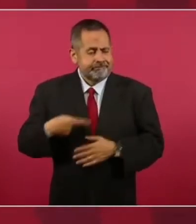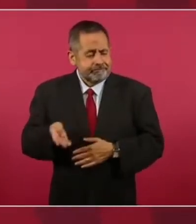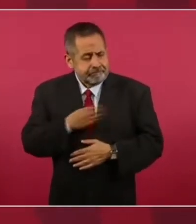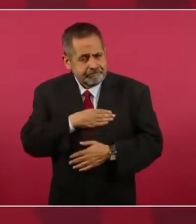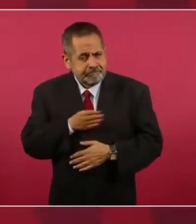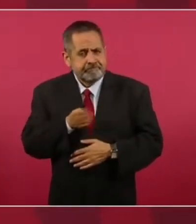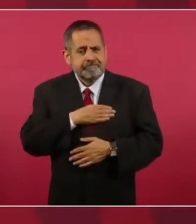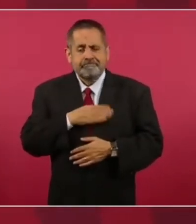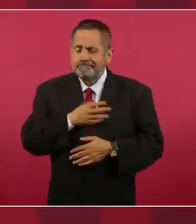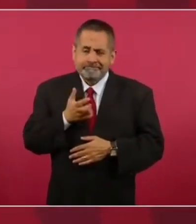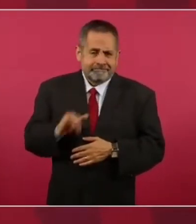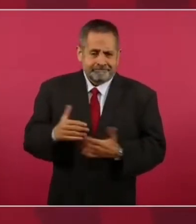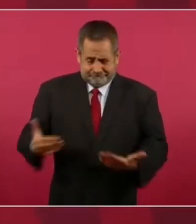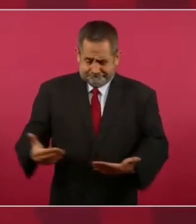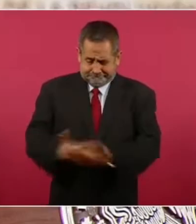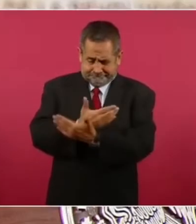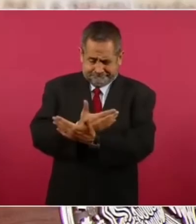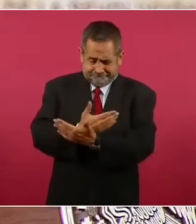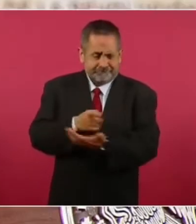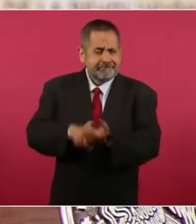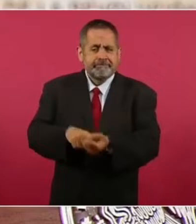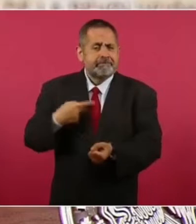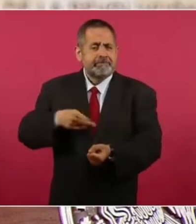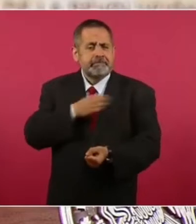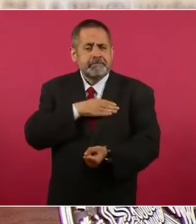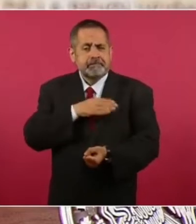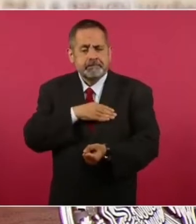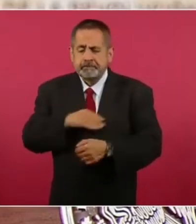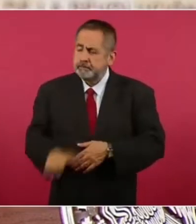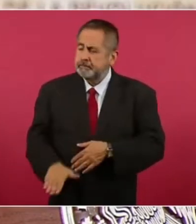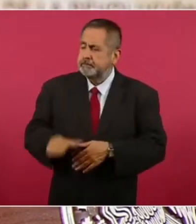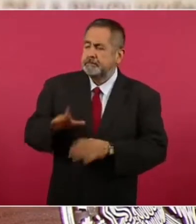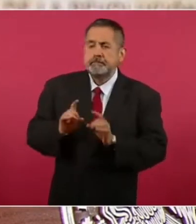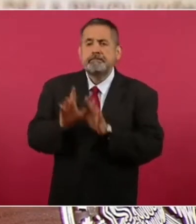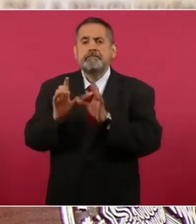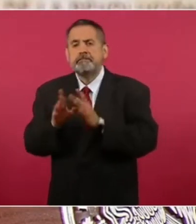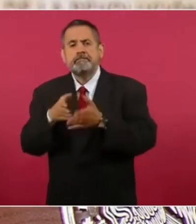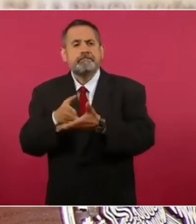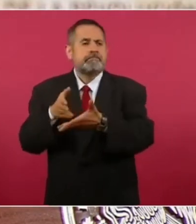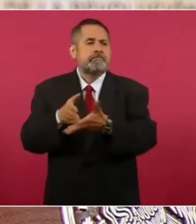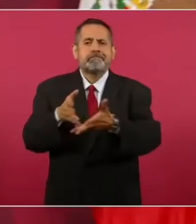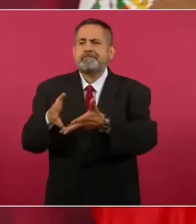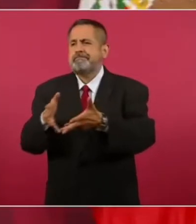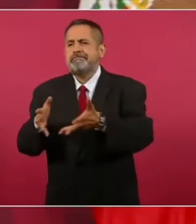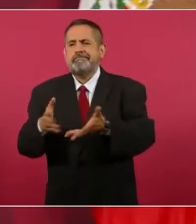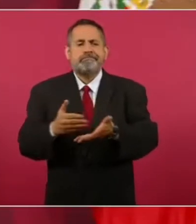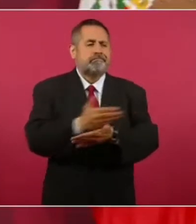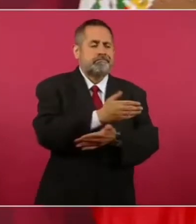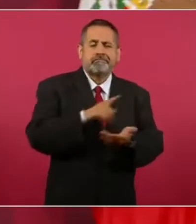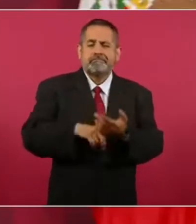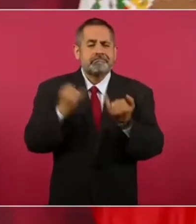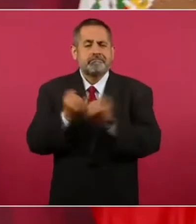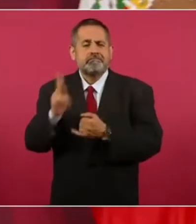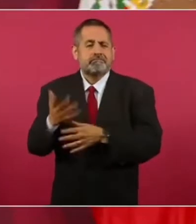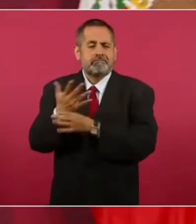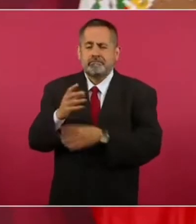bueno por naturaleza, nace bueno, son las circunstancias, y como decía Ortega y Gasset, si